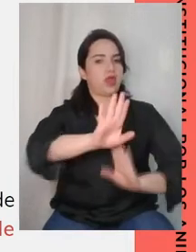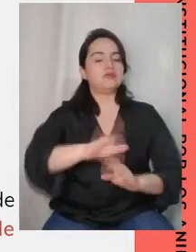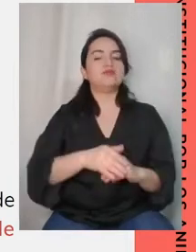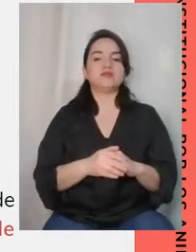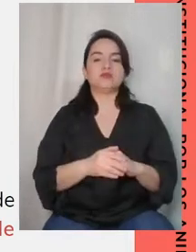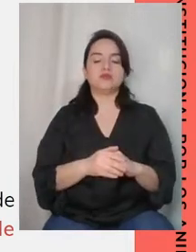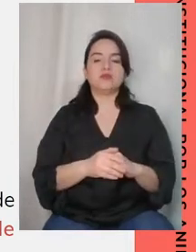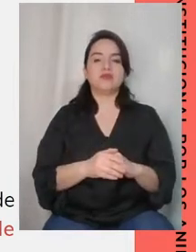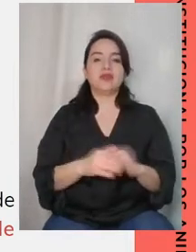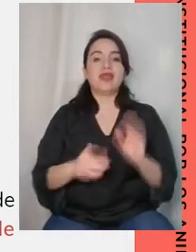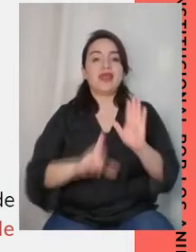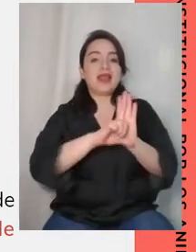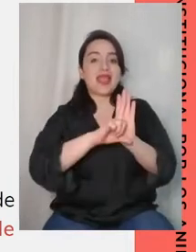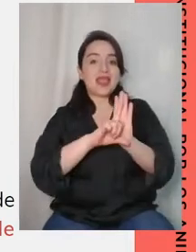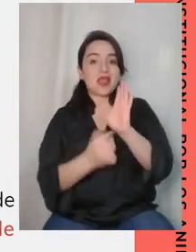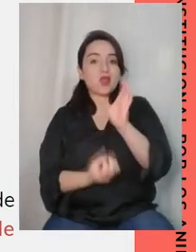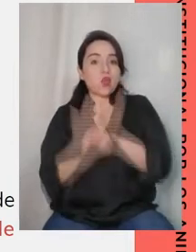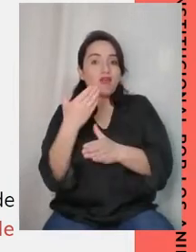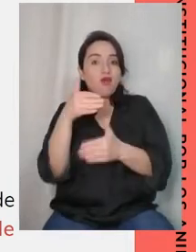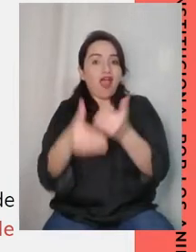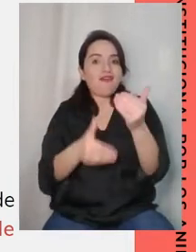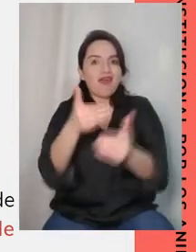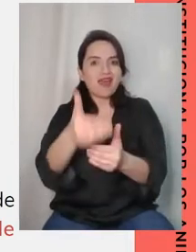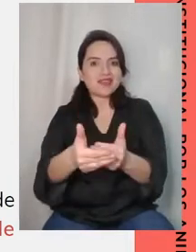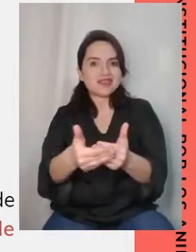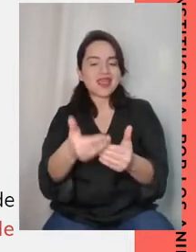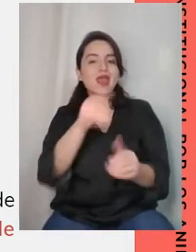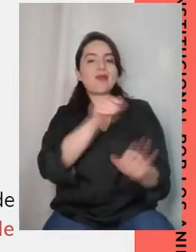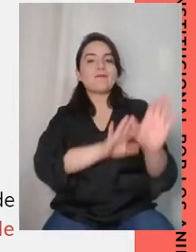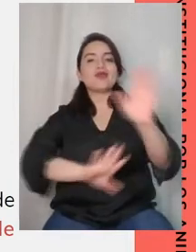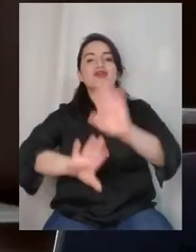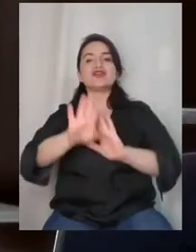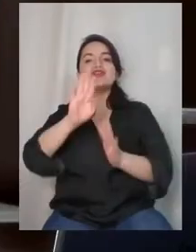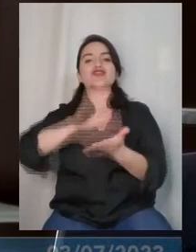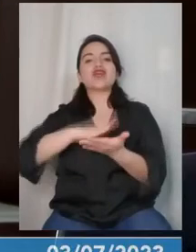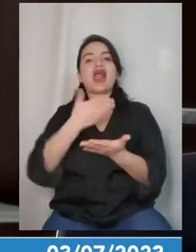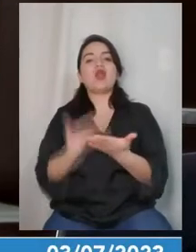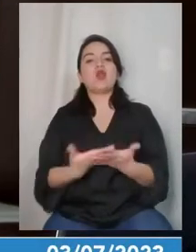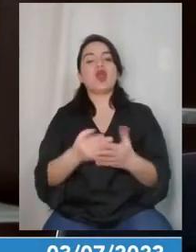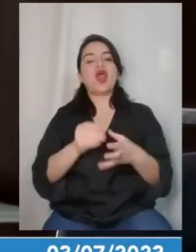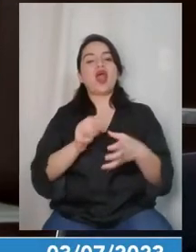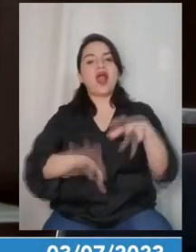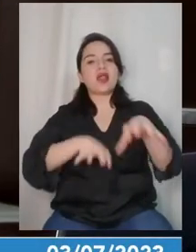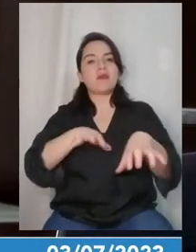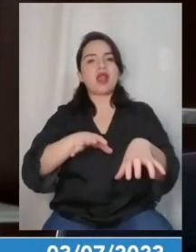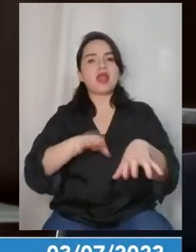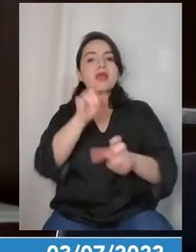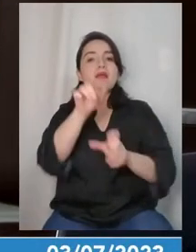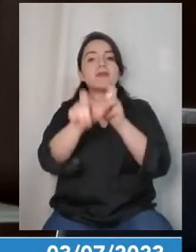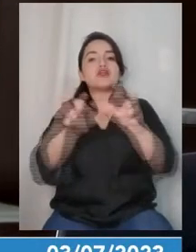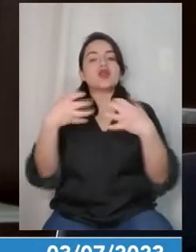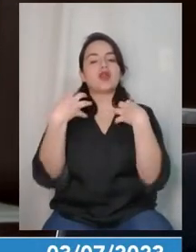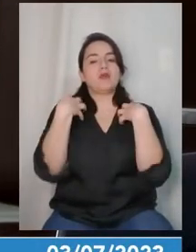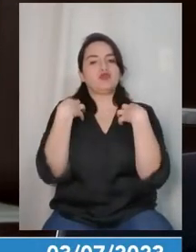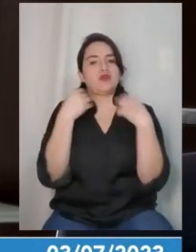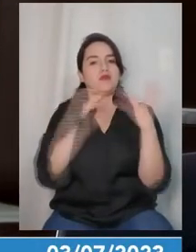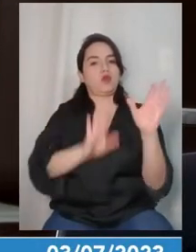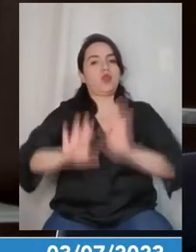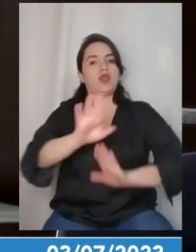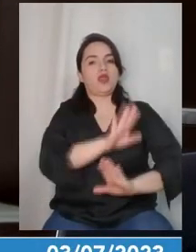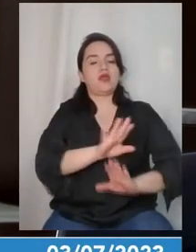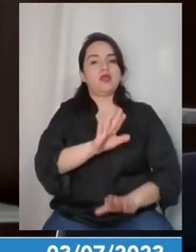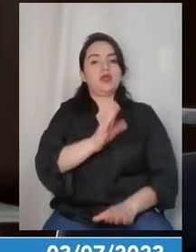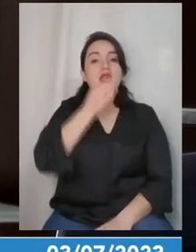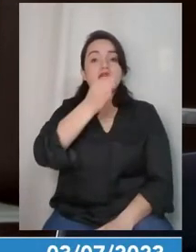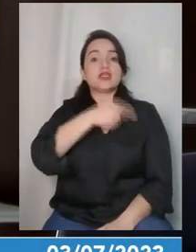gran avance y propende a proteger la salud de nuestros animales mediante la tenencia responsable, como lo dice su nombre, solamente se refiere